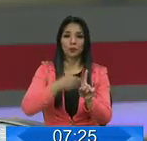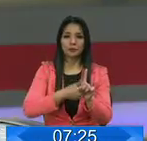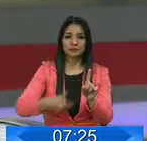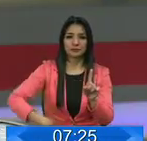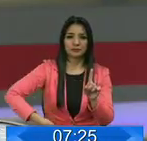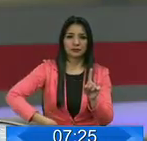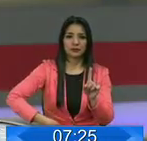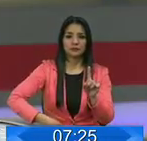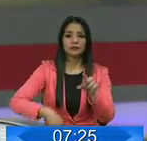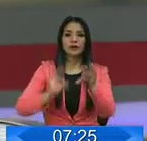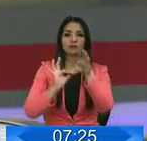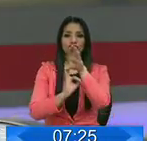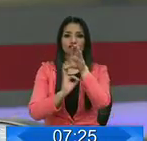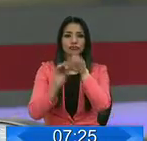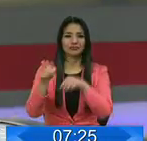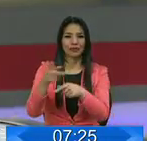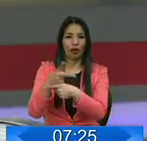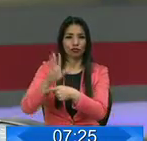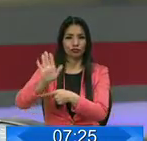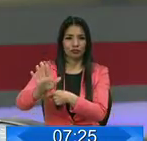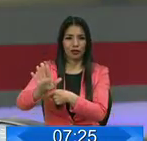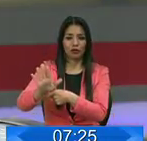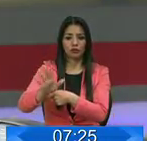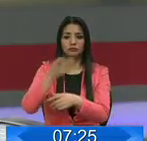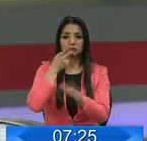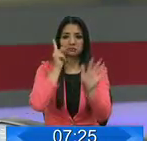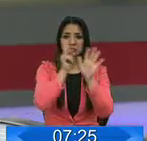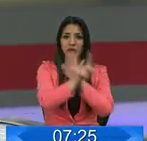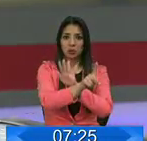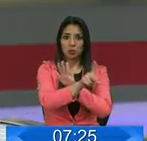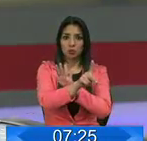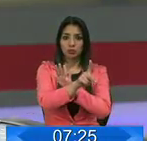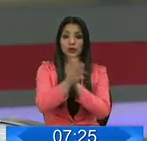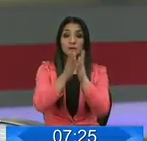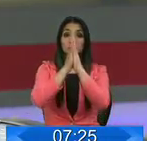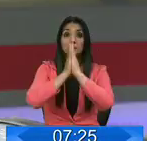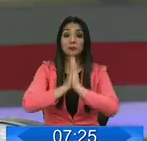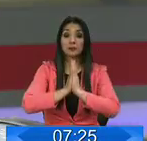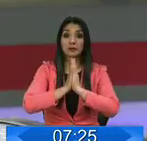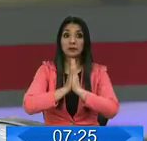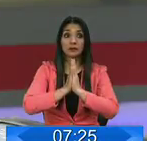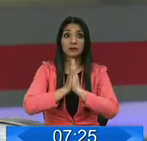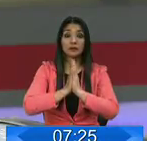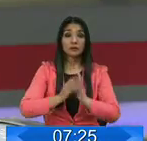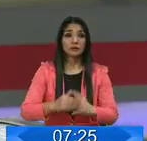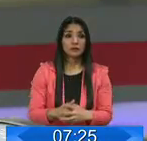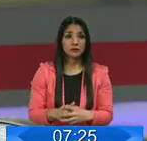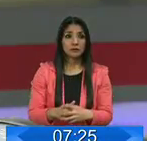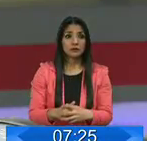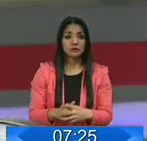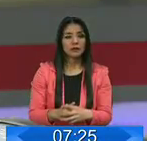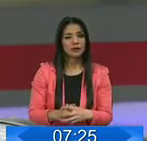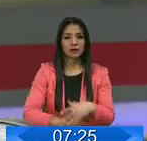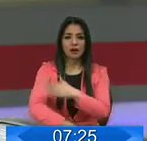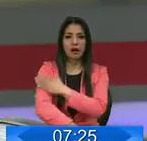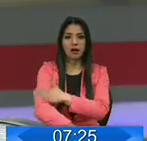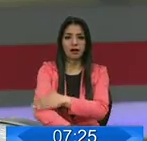Consejo de Participación Transitorio, denuncia que le han solicitado el denominado palanqueo.